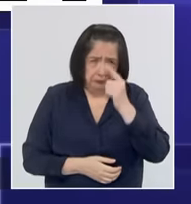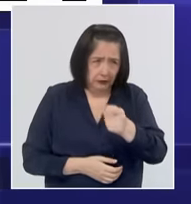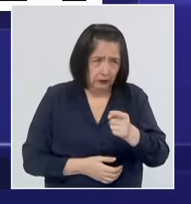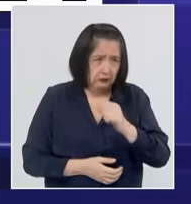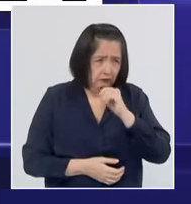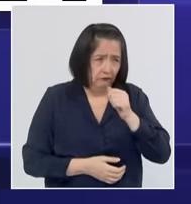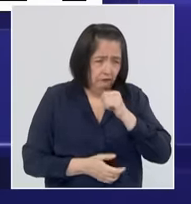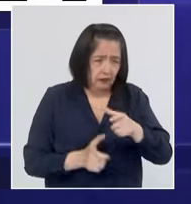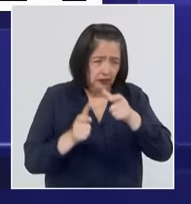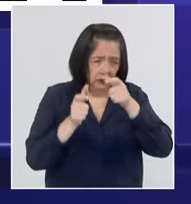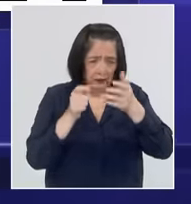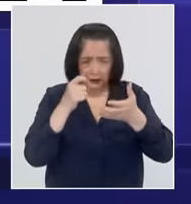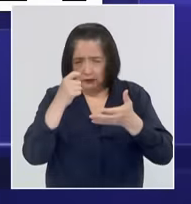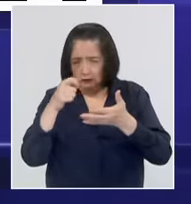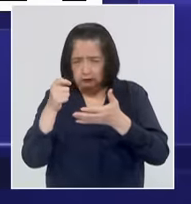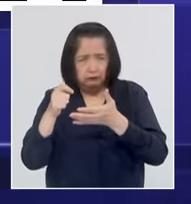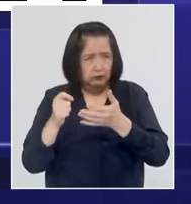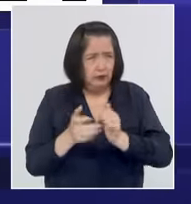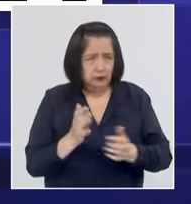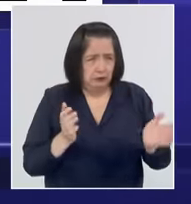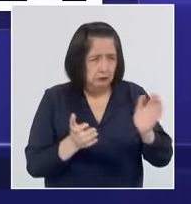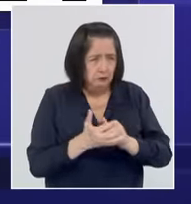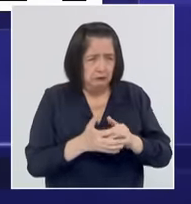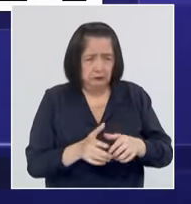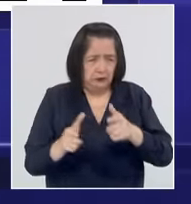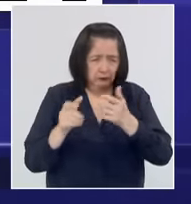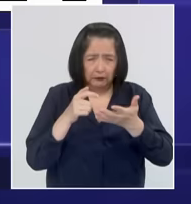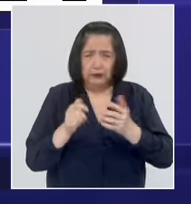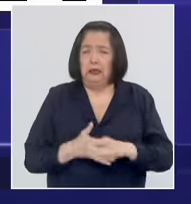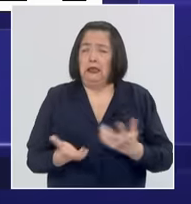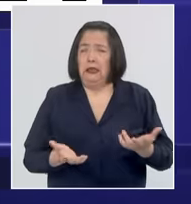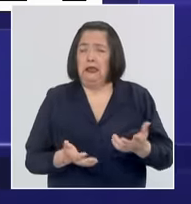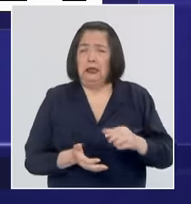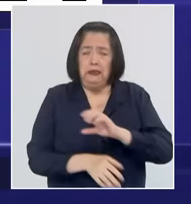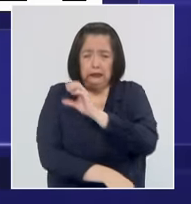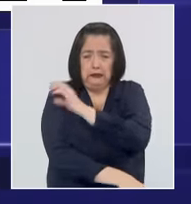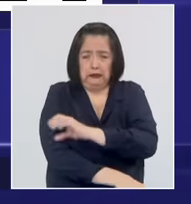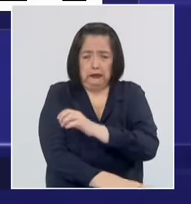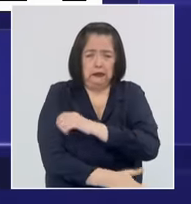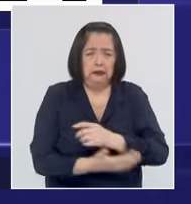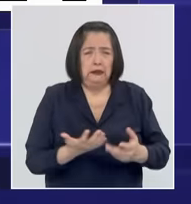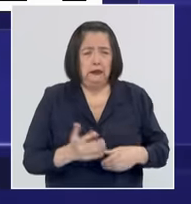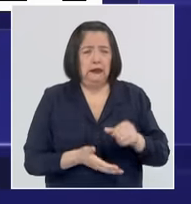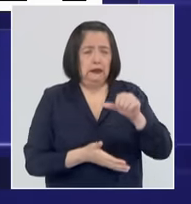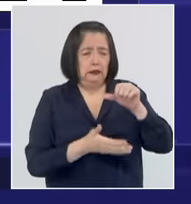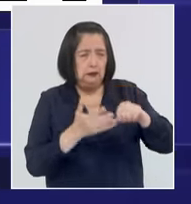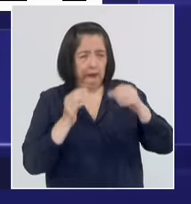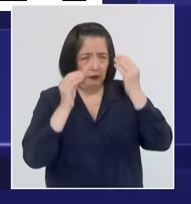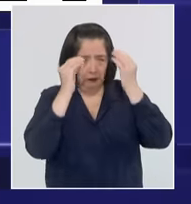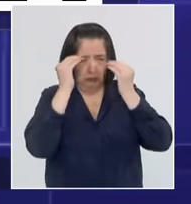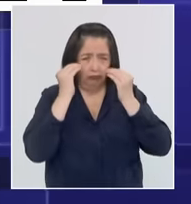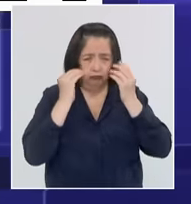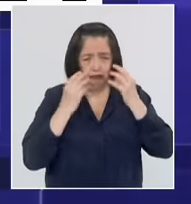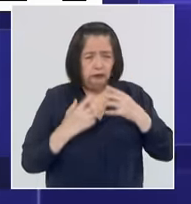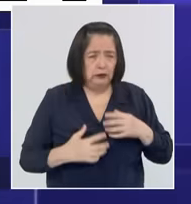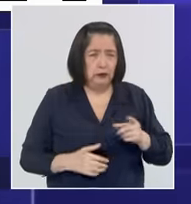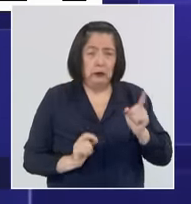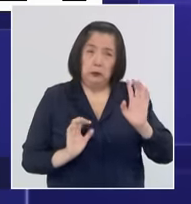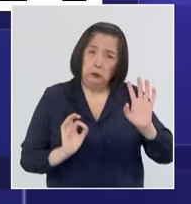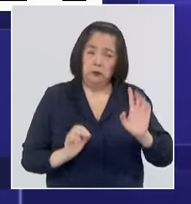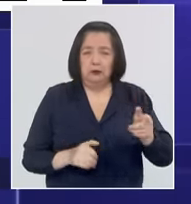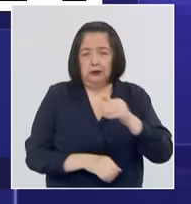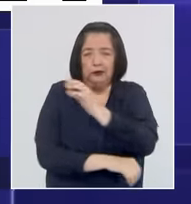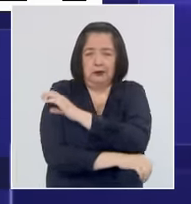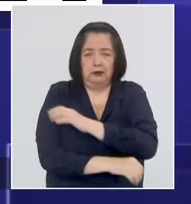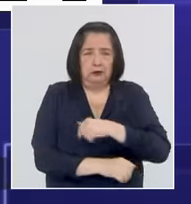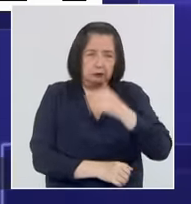que falta fiscalización, falta más fiscalización en las clínicas de cirugía plástica, especialmente porque una cosa es estas clínicas que tú